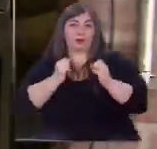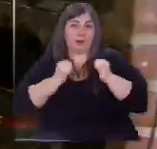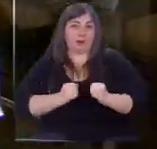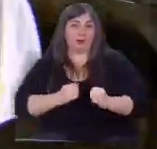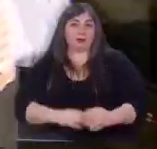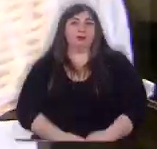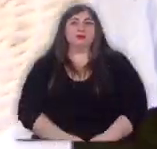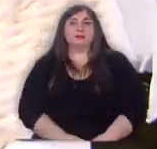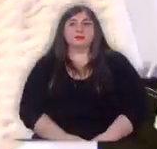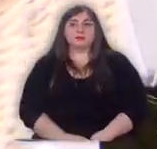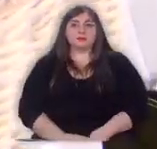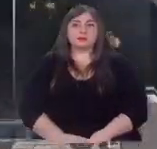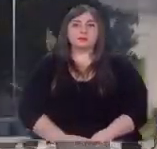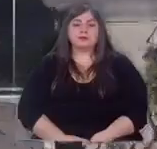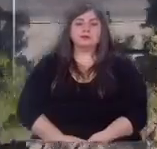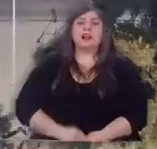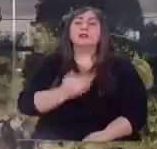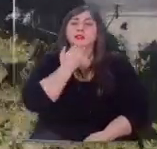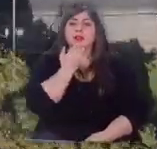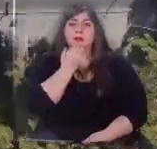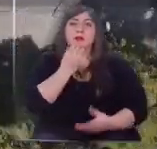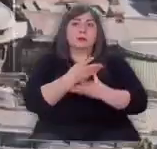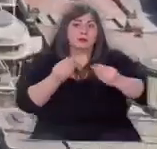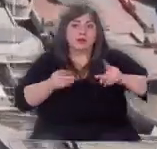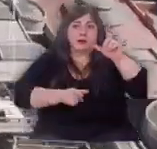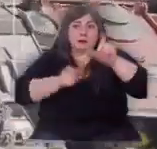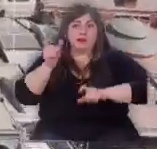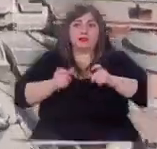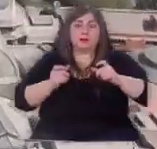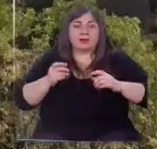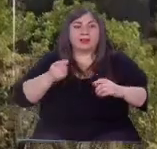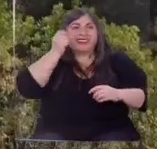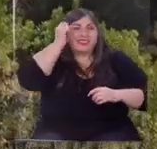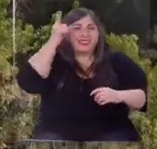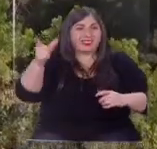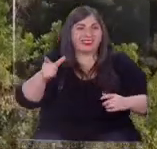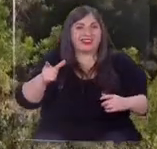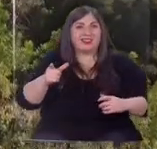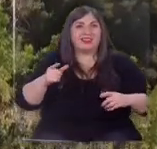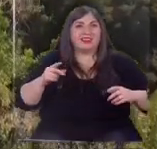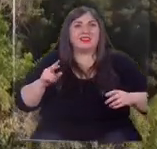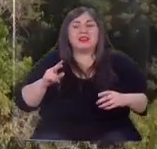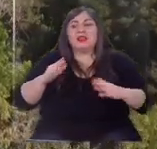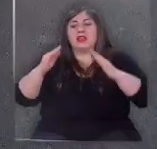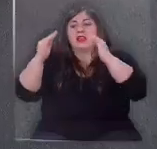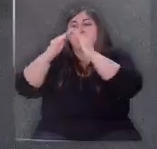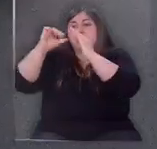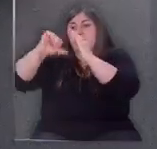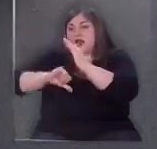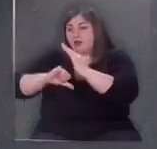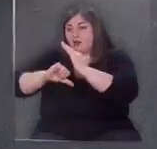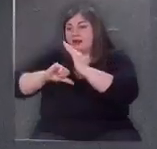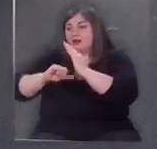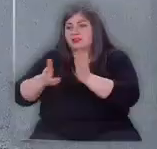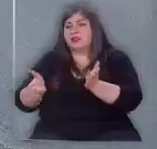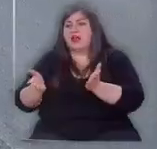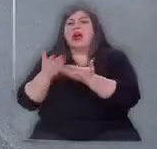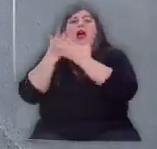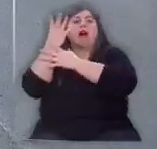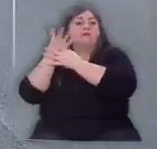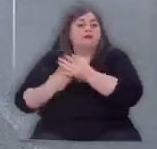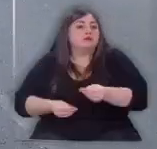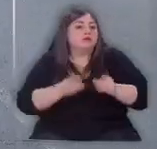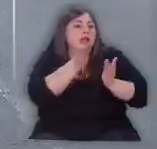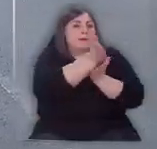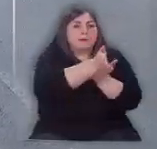Fernando, ha habido para mucha parte de la población una dificultad para asimilar esta medida de levantar las cuarentenas en algunas comunas, incluso establecer